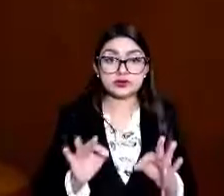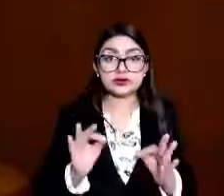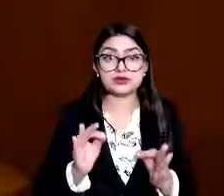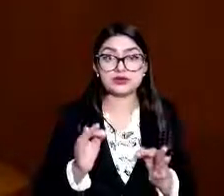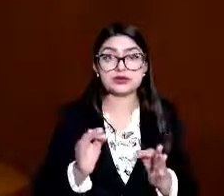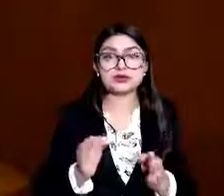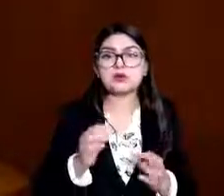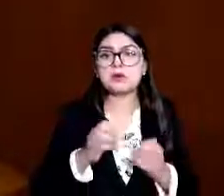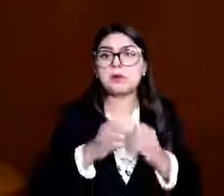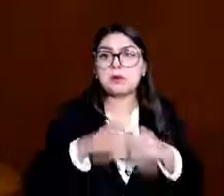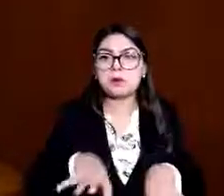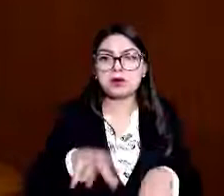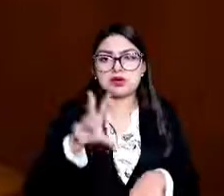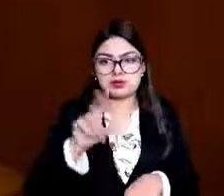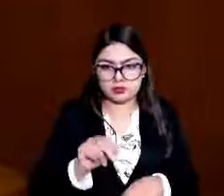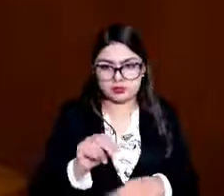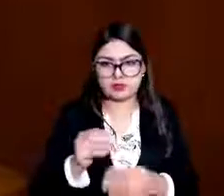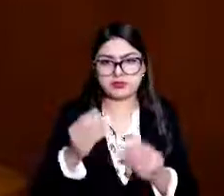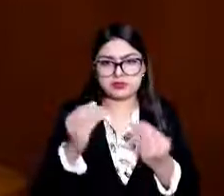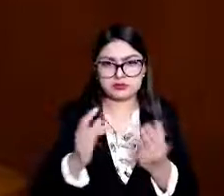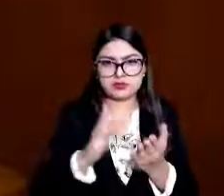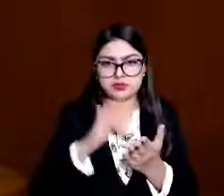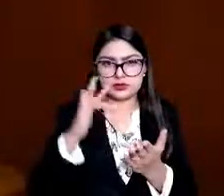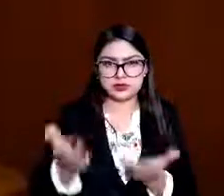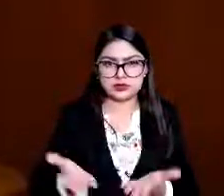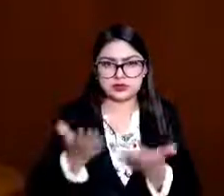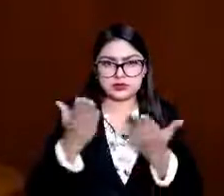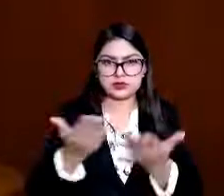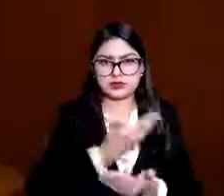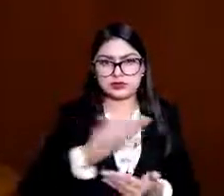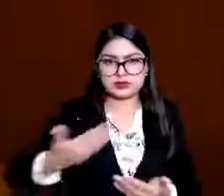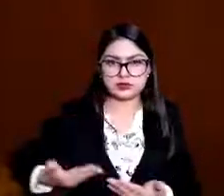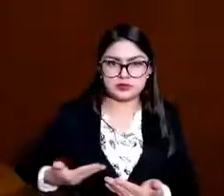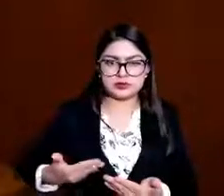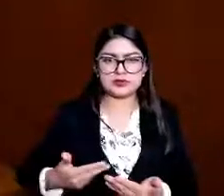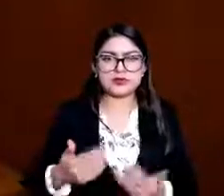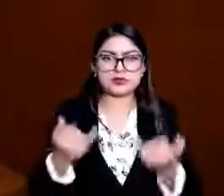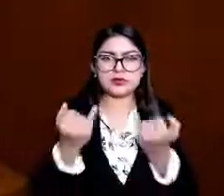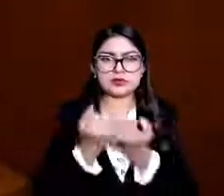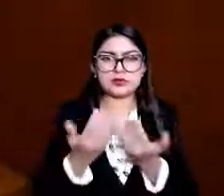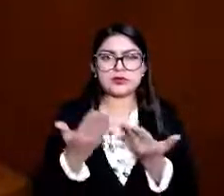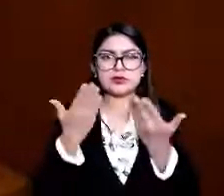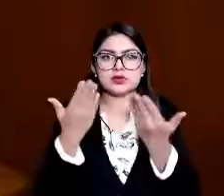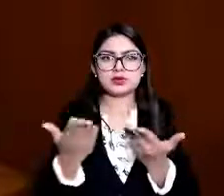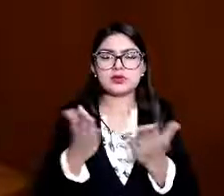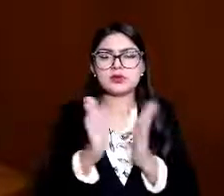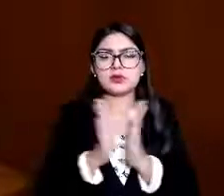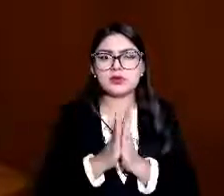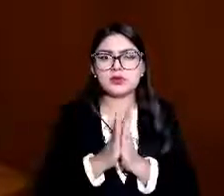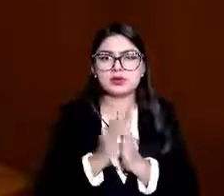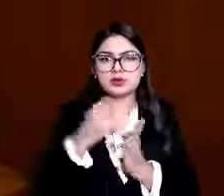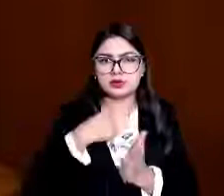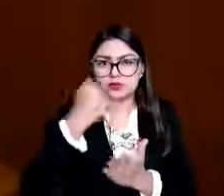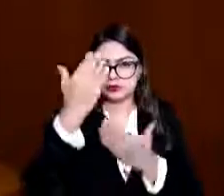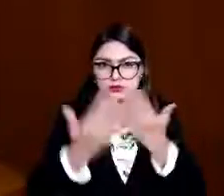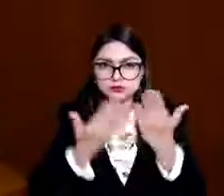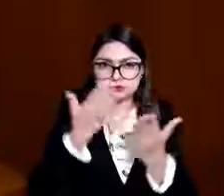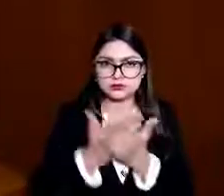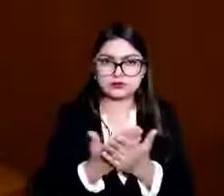Chalco. Es cuanto, presidente, y solicito que se integre el